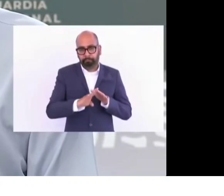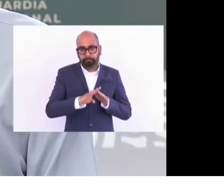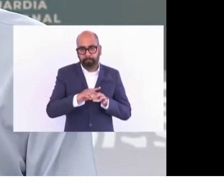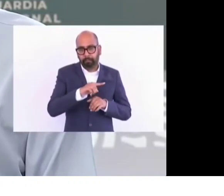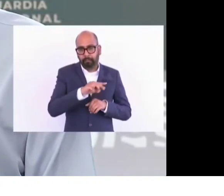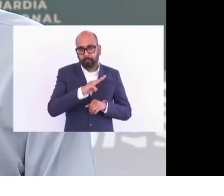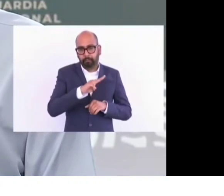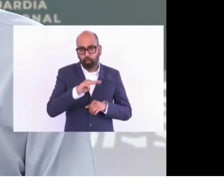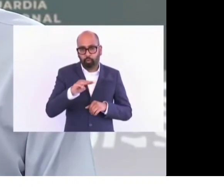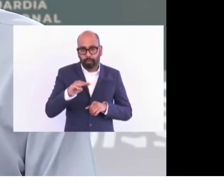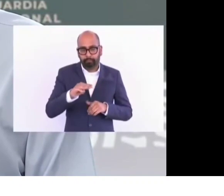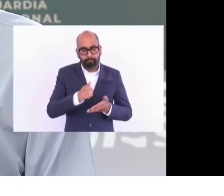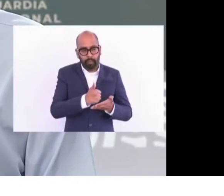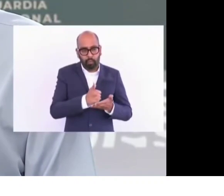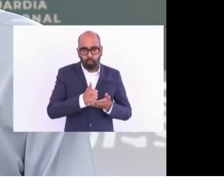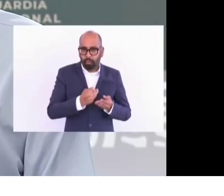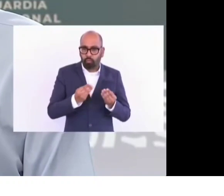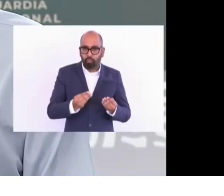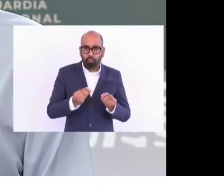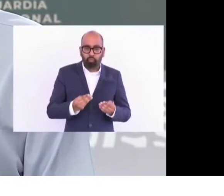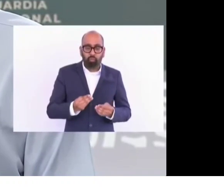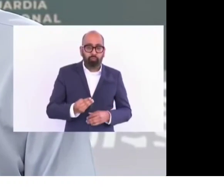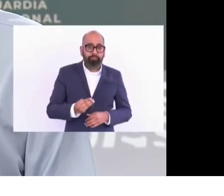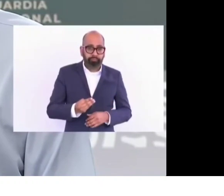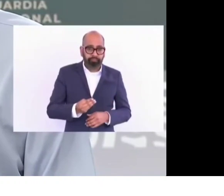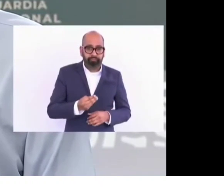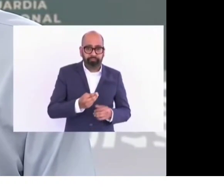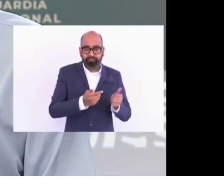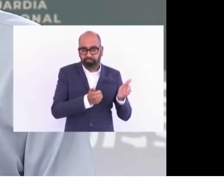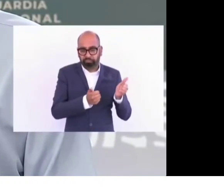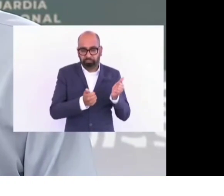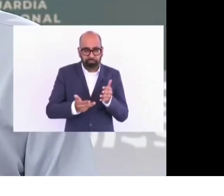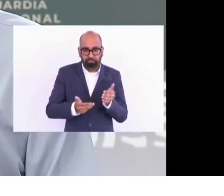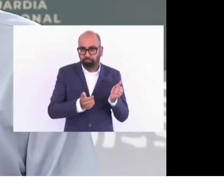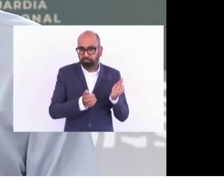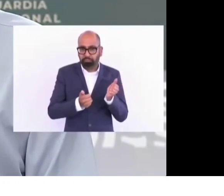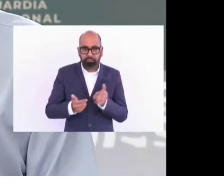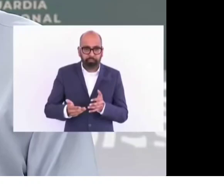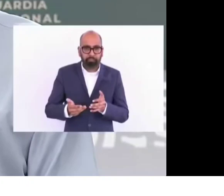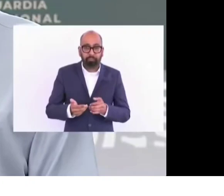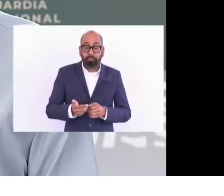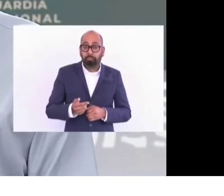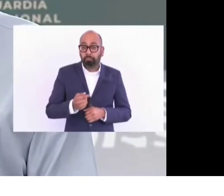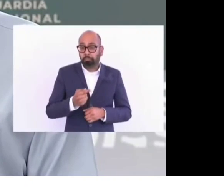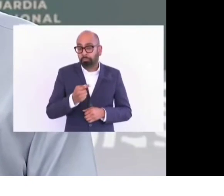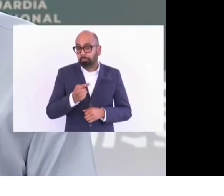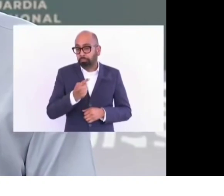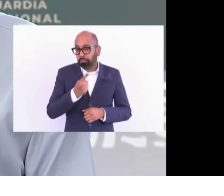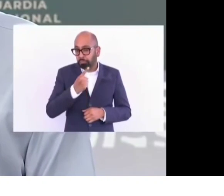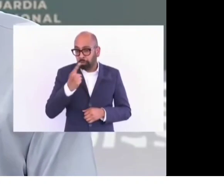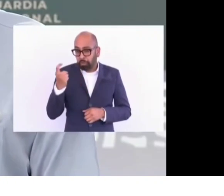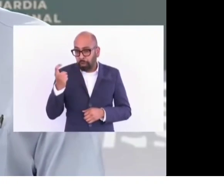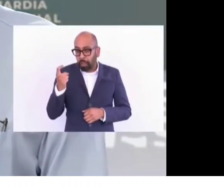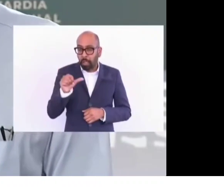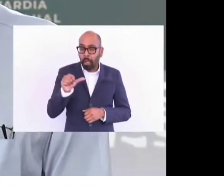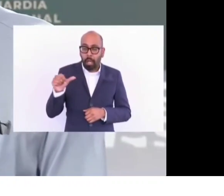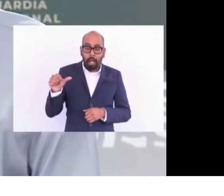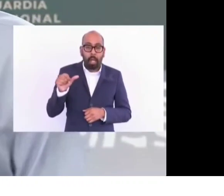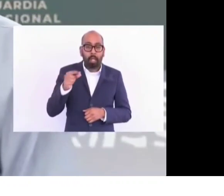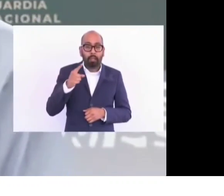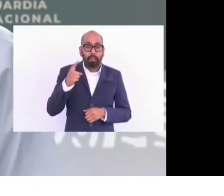los migrantes. Envían, en efecto, de 100 a 120